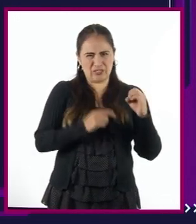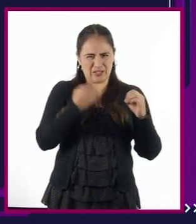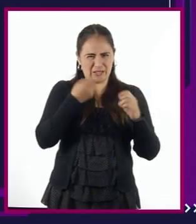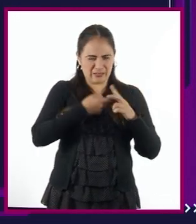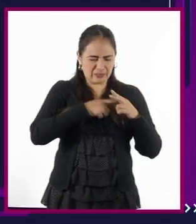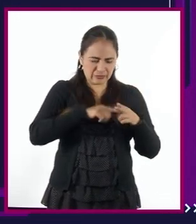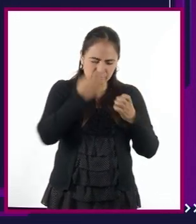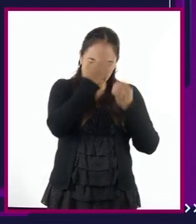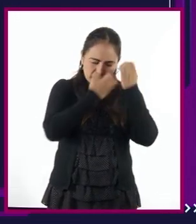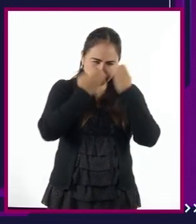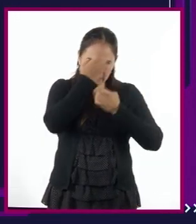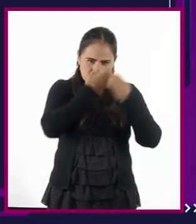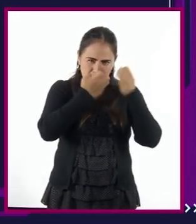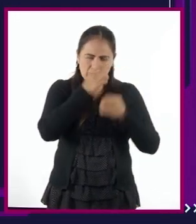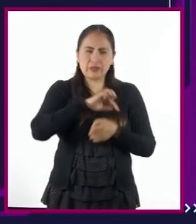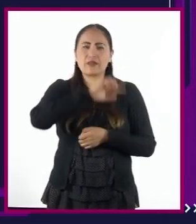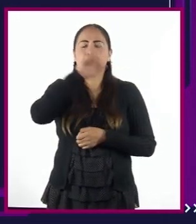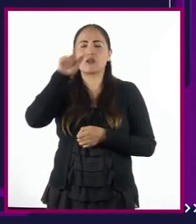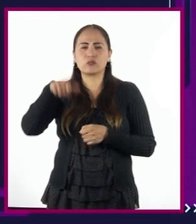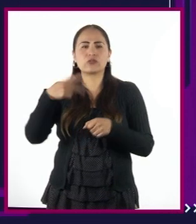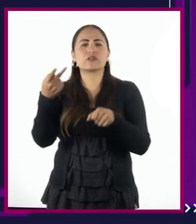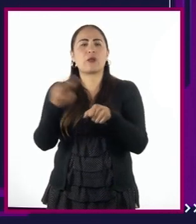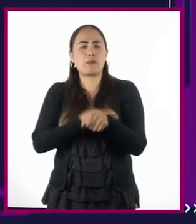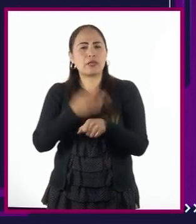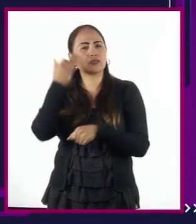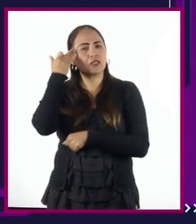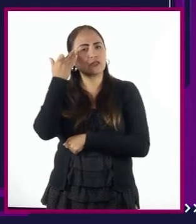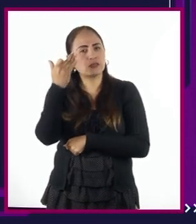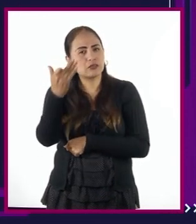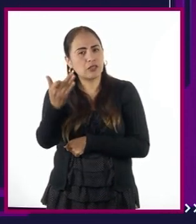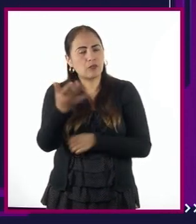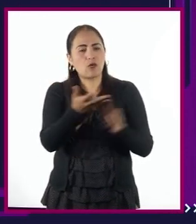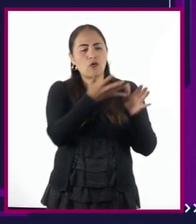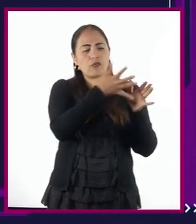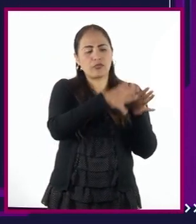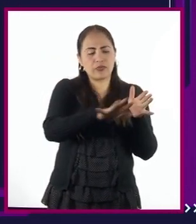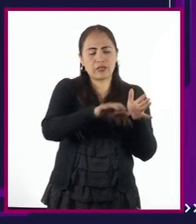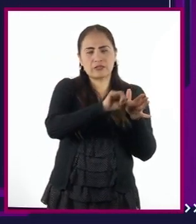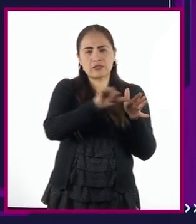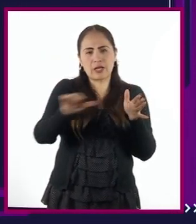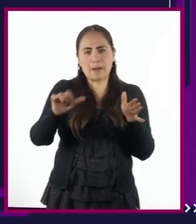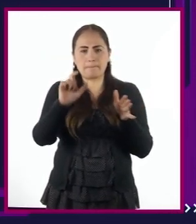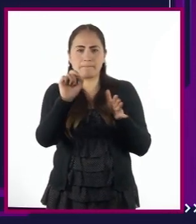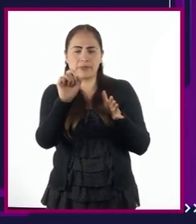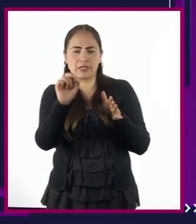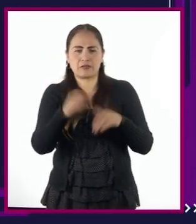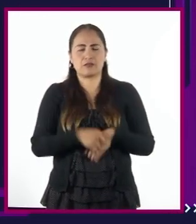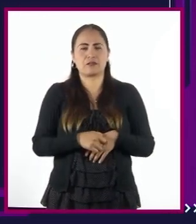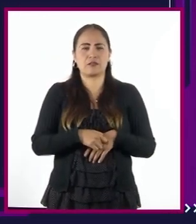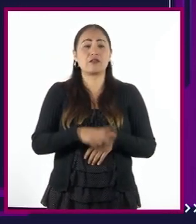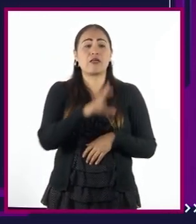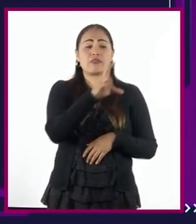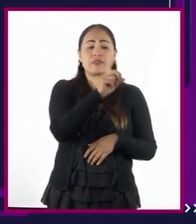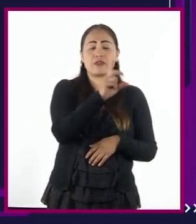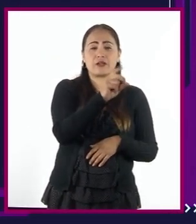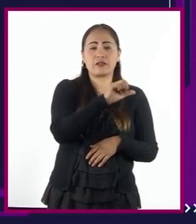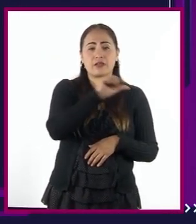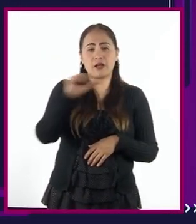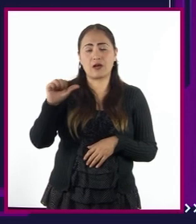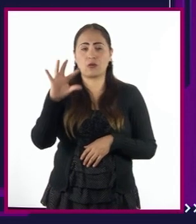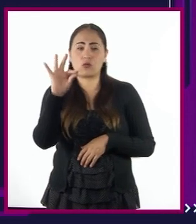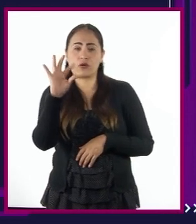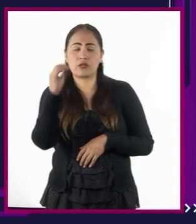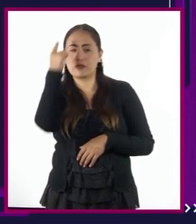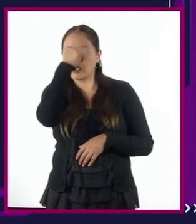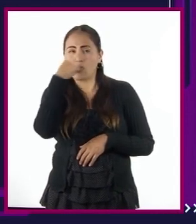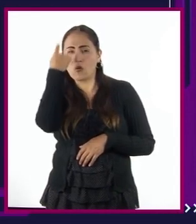observación. ¿Qué sucede en el transcurso de 10 a 20 y de 30 a 40 horas? Así